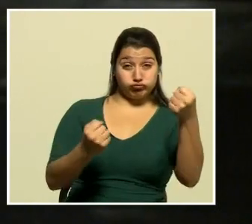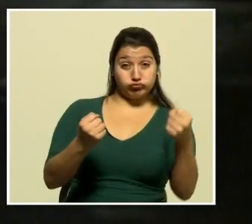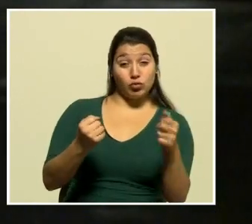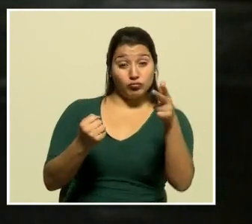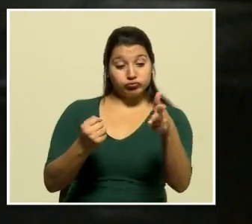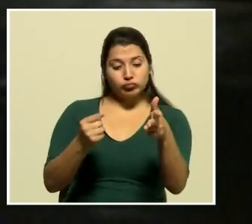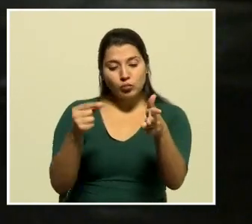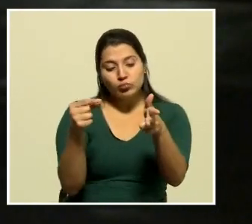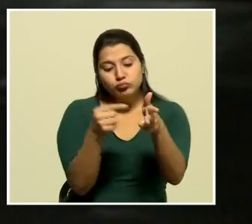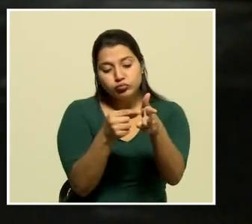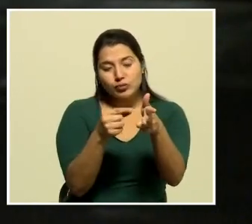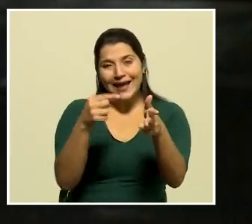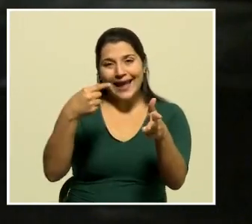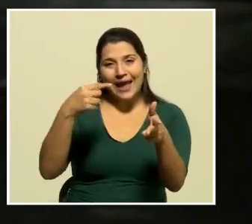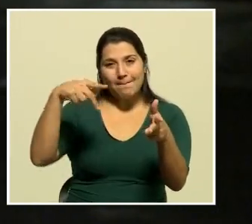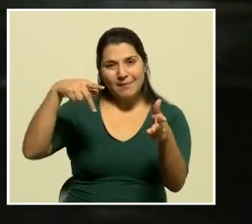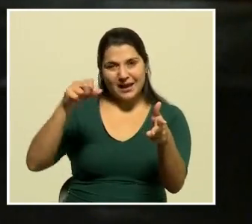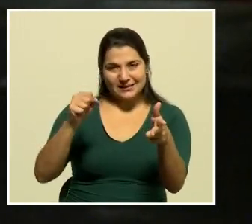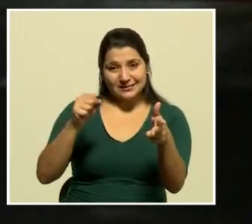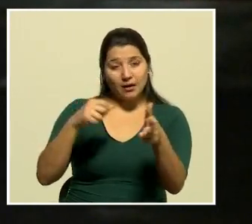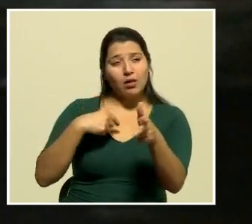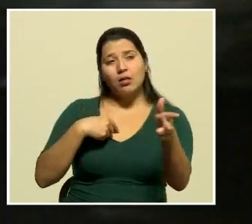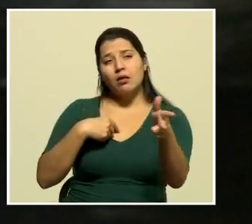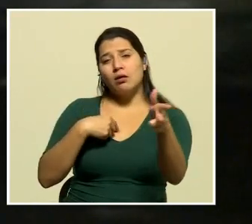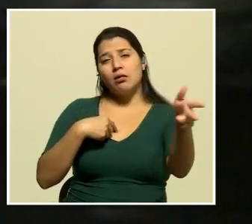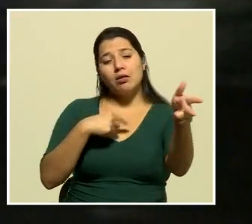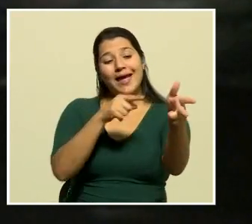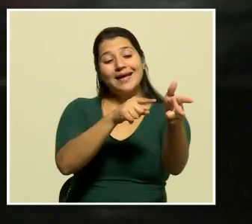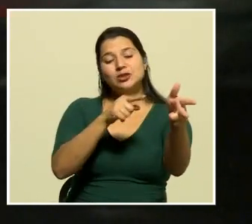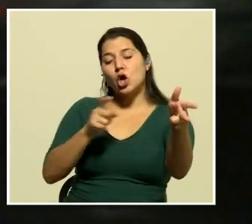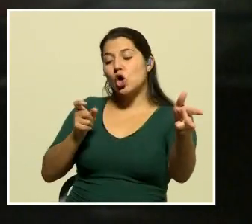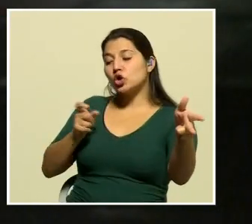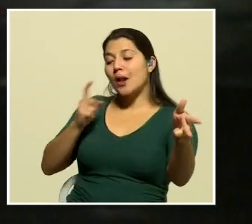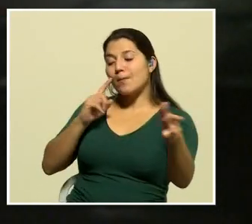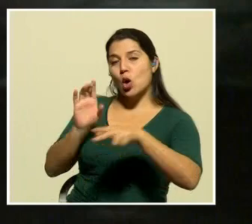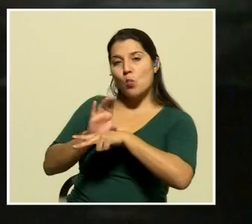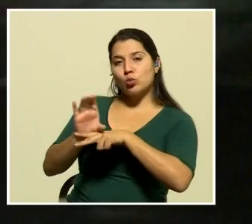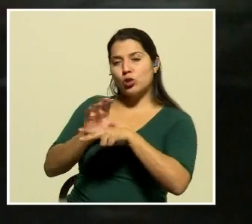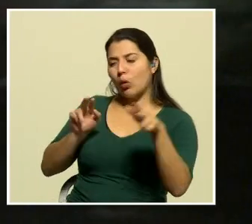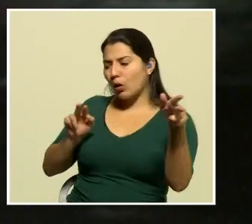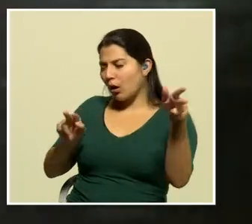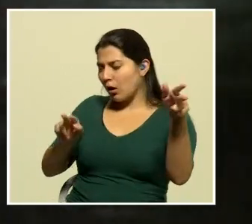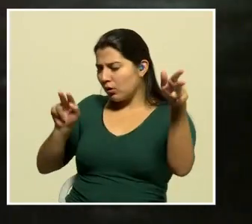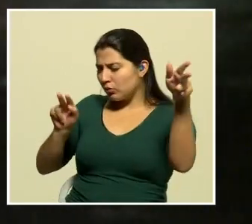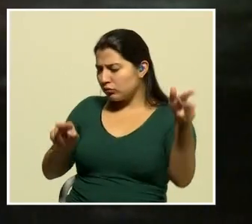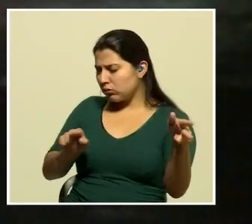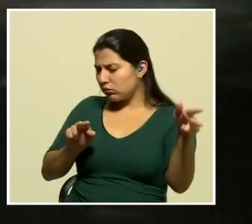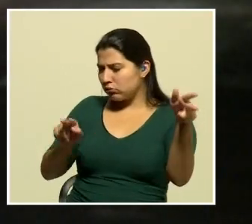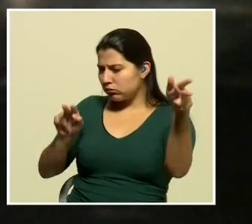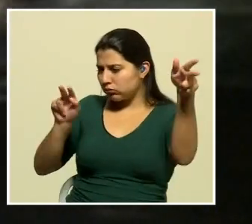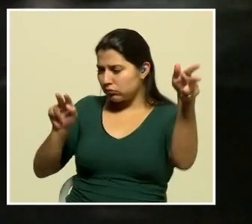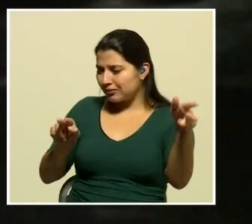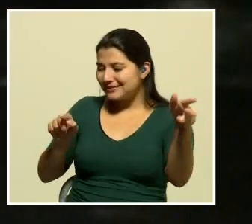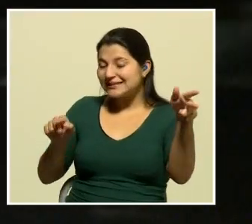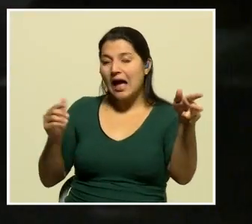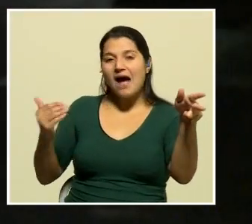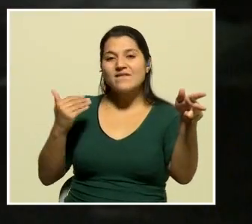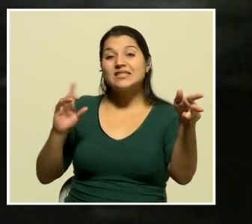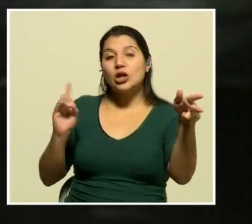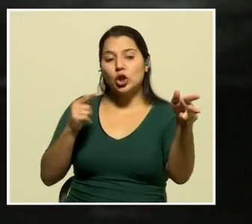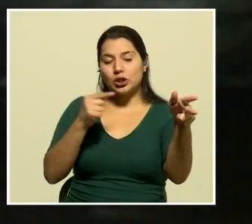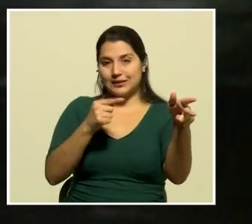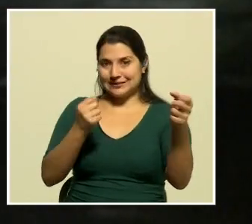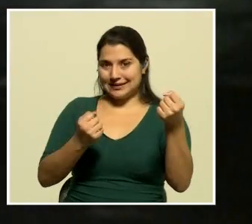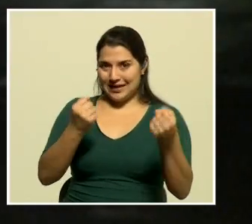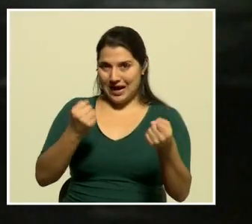dieron a conocer parte de algunas prácticas que realizaron con este seguimiento, y es precisamente lo que vamos a ver a continuación con